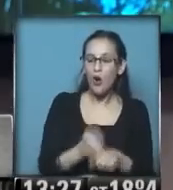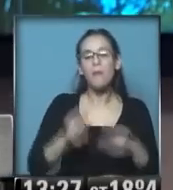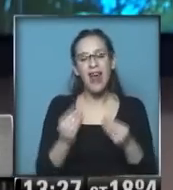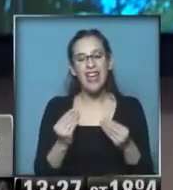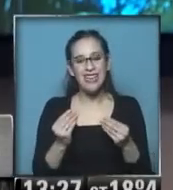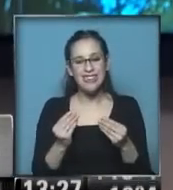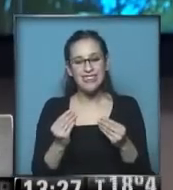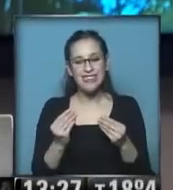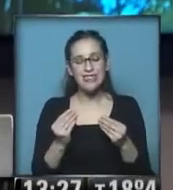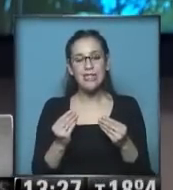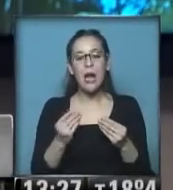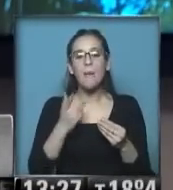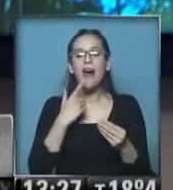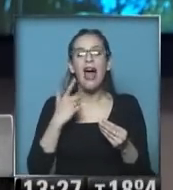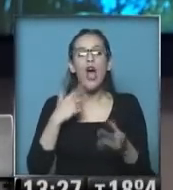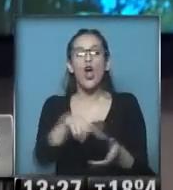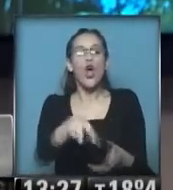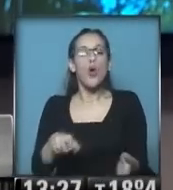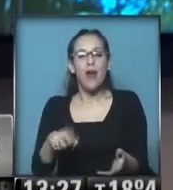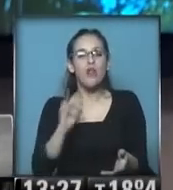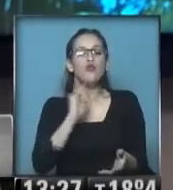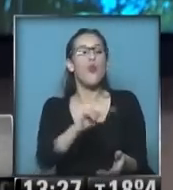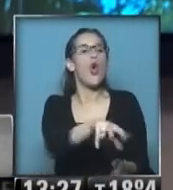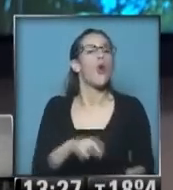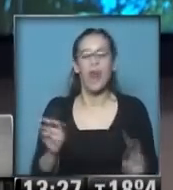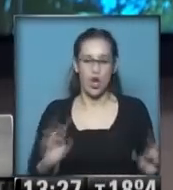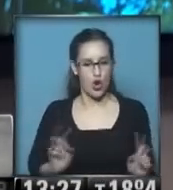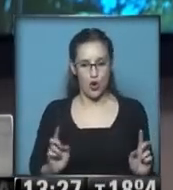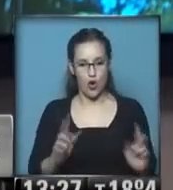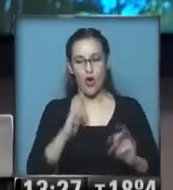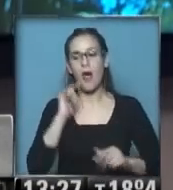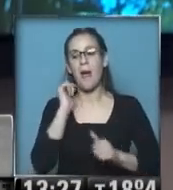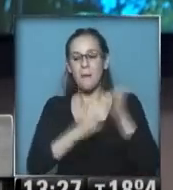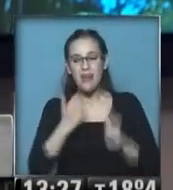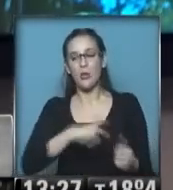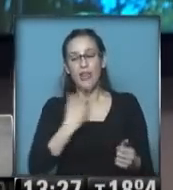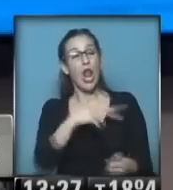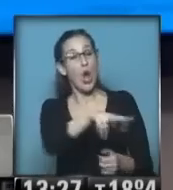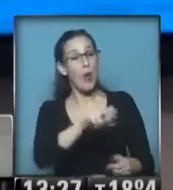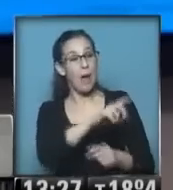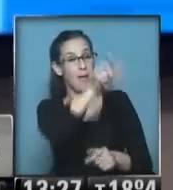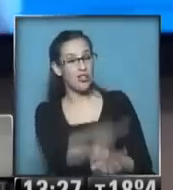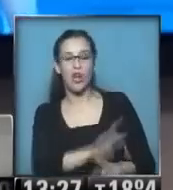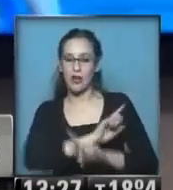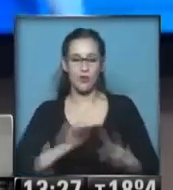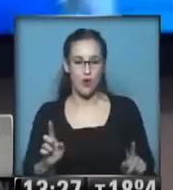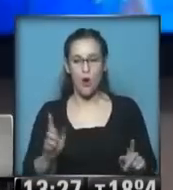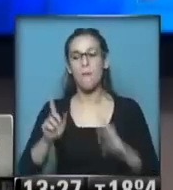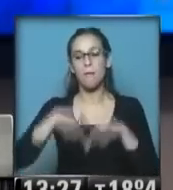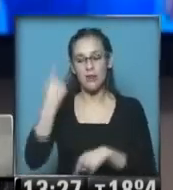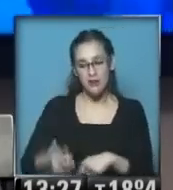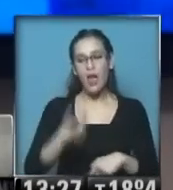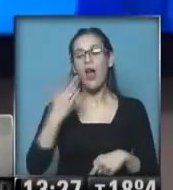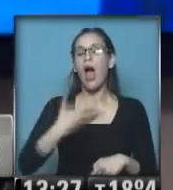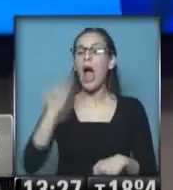que se cobren copagos o cargos adicionales que no corresponden Entonces nosotros vamos a tener reuniones la semana que viene con las empresas del sector para